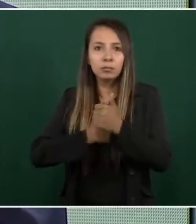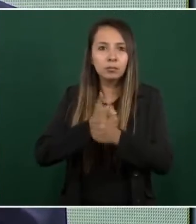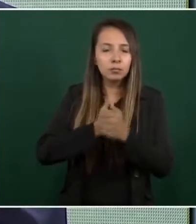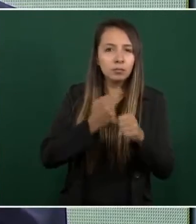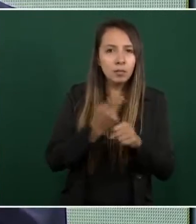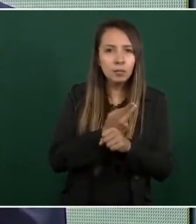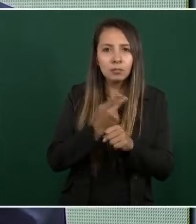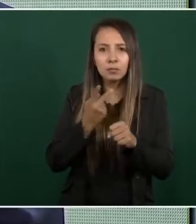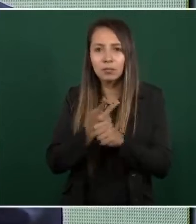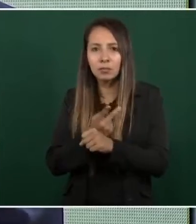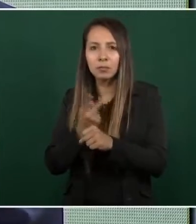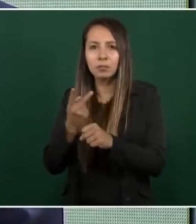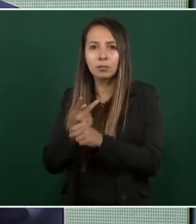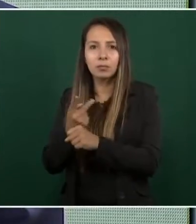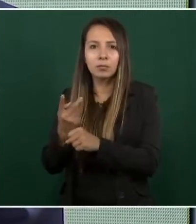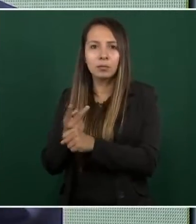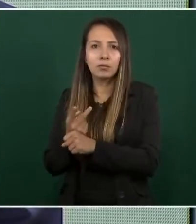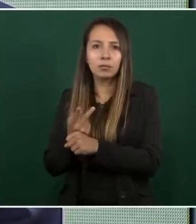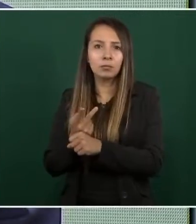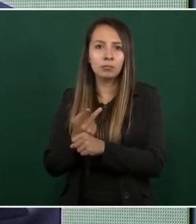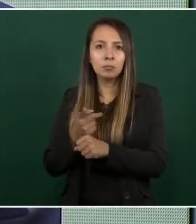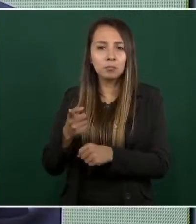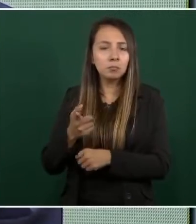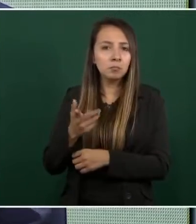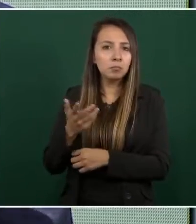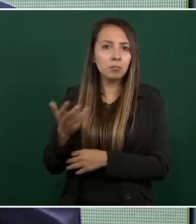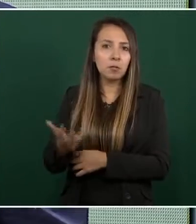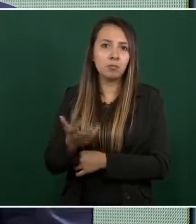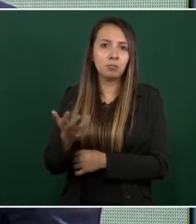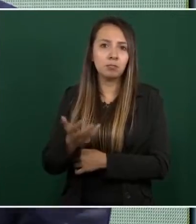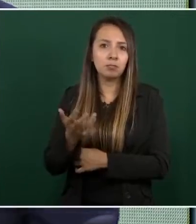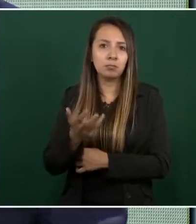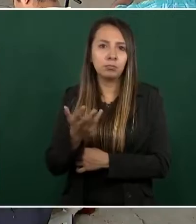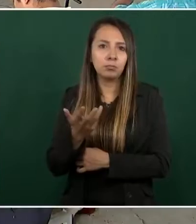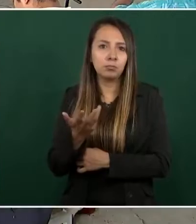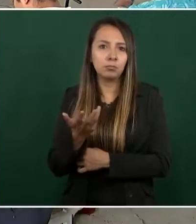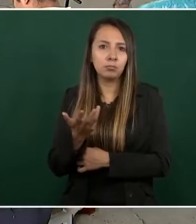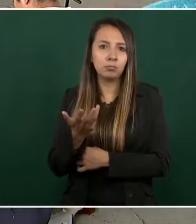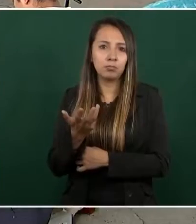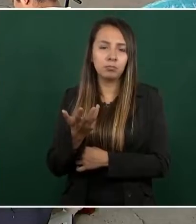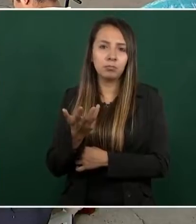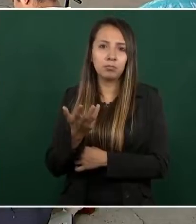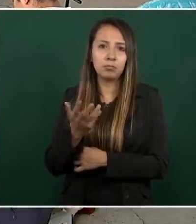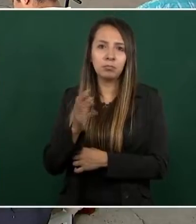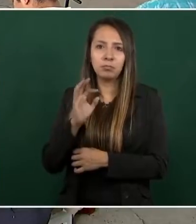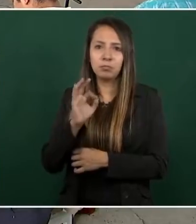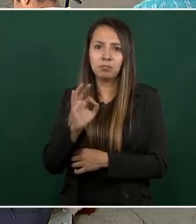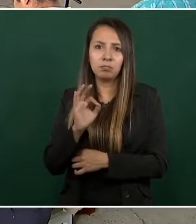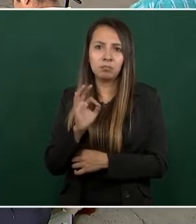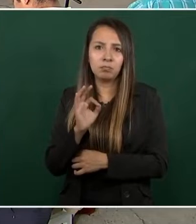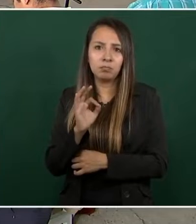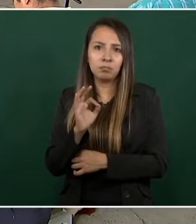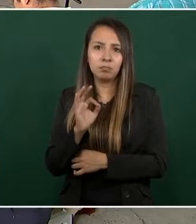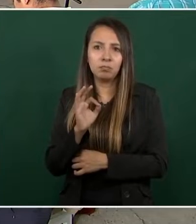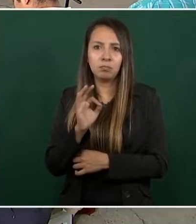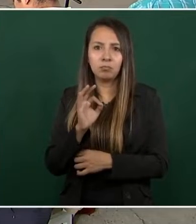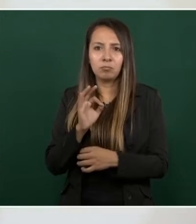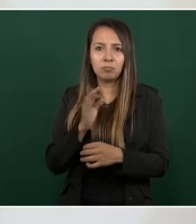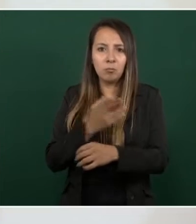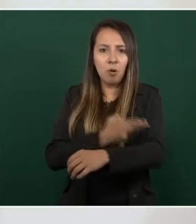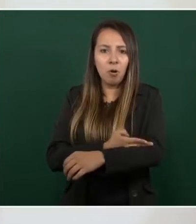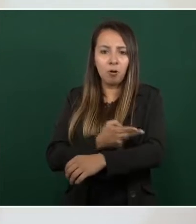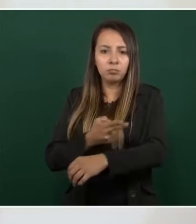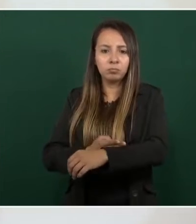y ha actuado con aplomo, con rectitud,